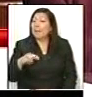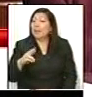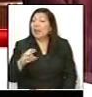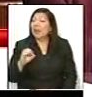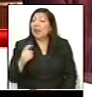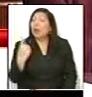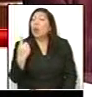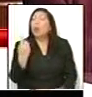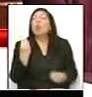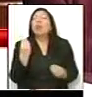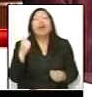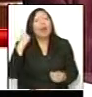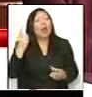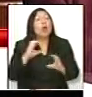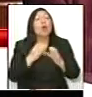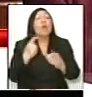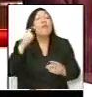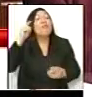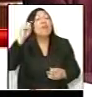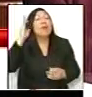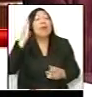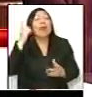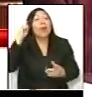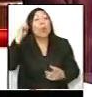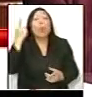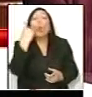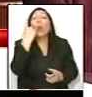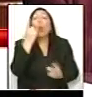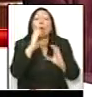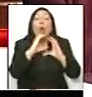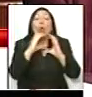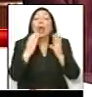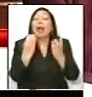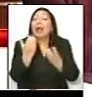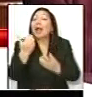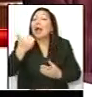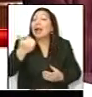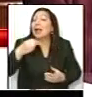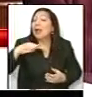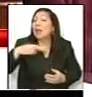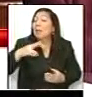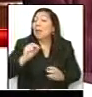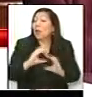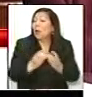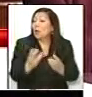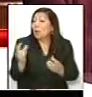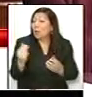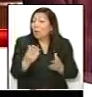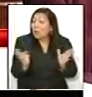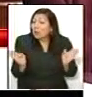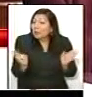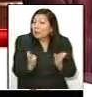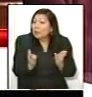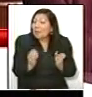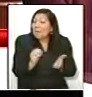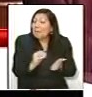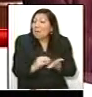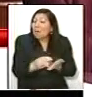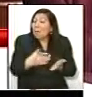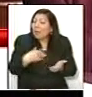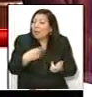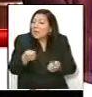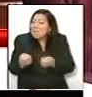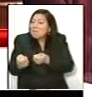la unicameralidad? ¿Por qué el fujimorismo crea la unicameralidad? Porque un congreso unicameral pequeño es más